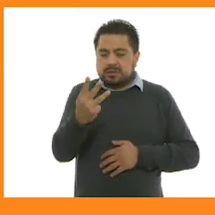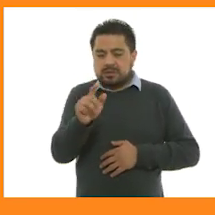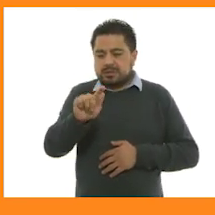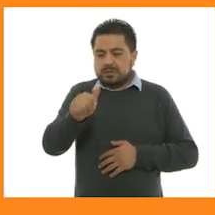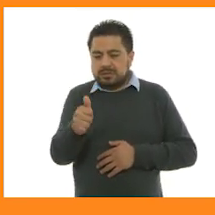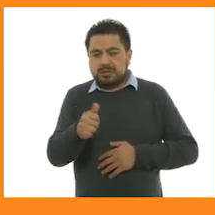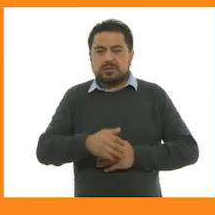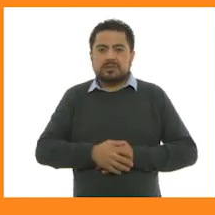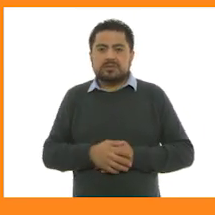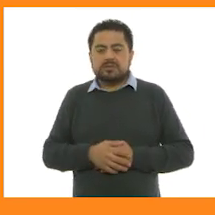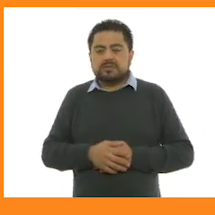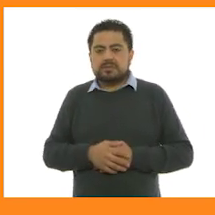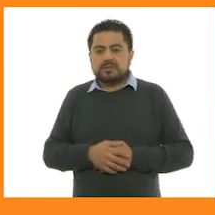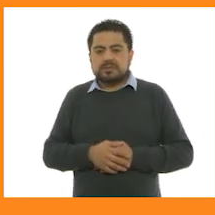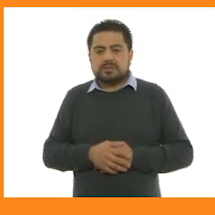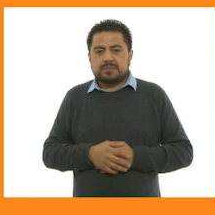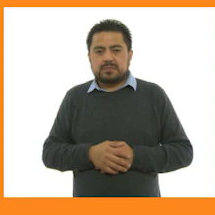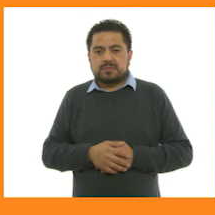800-734-7376.